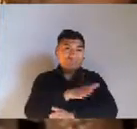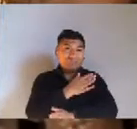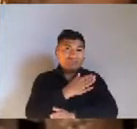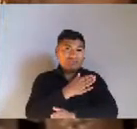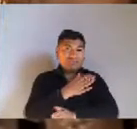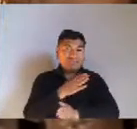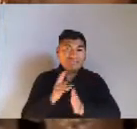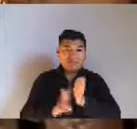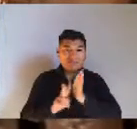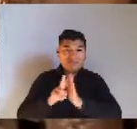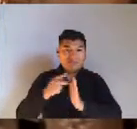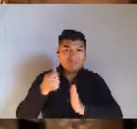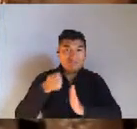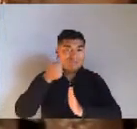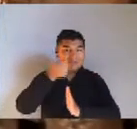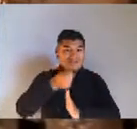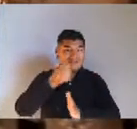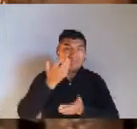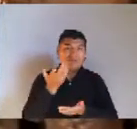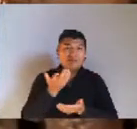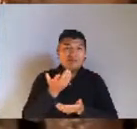las ofrendas.